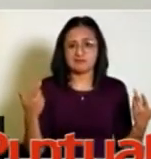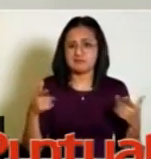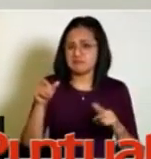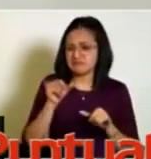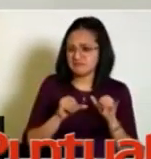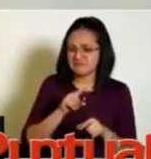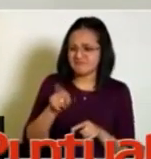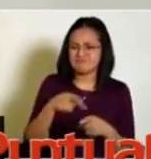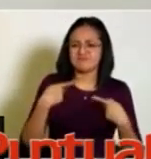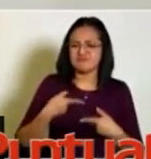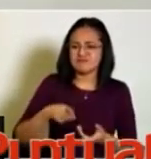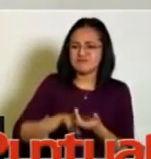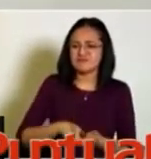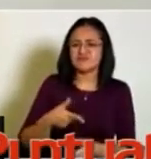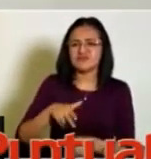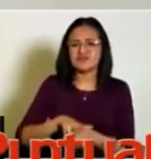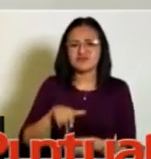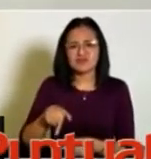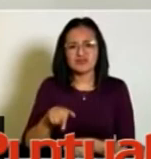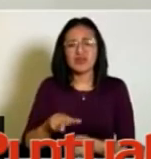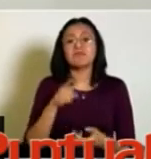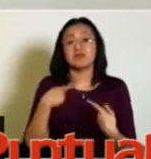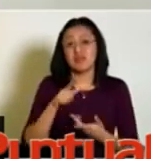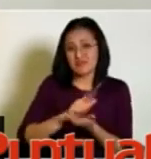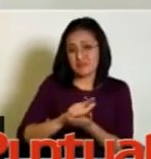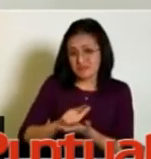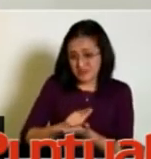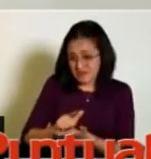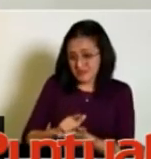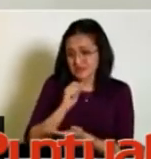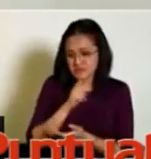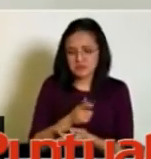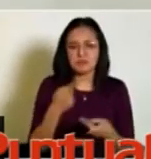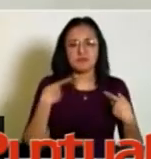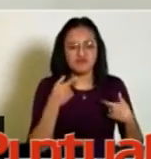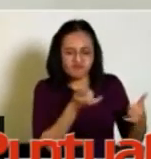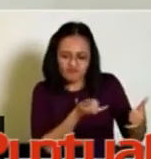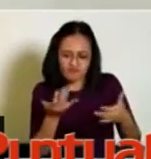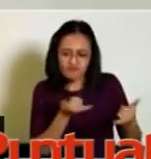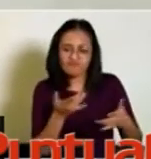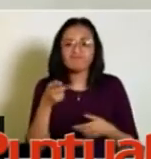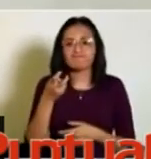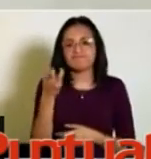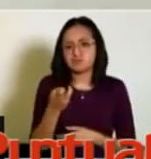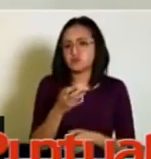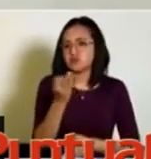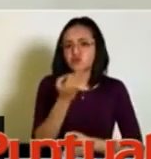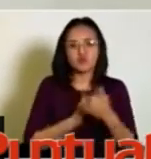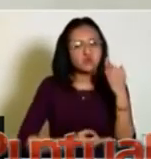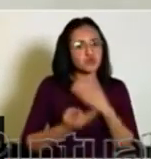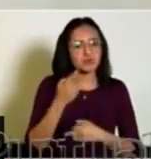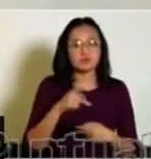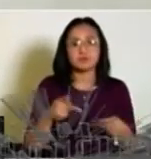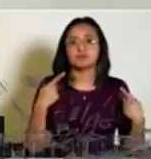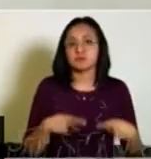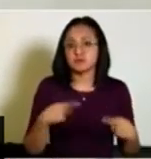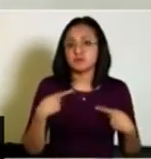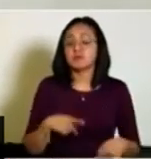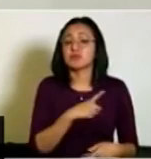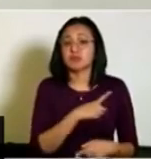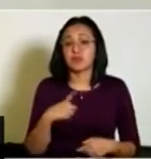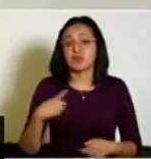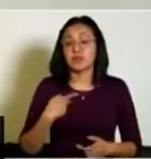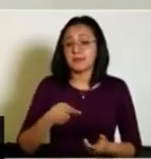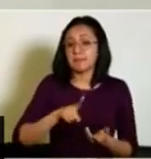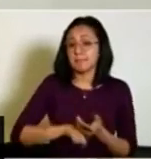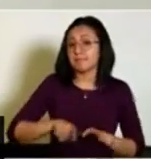enfermeras, personal de intendencia, camilleros y todo aquel personal por la salud